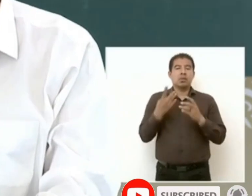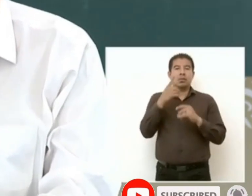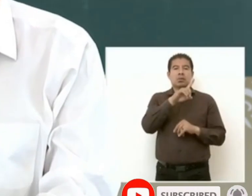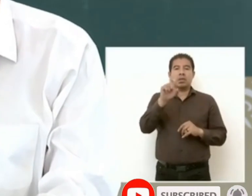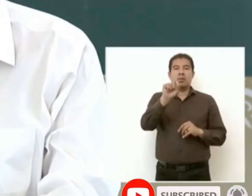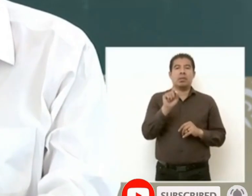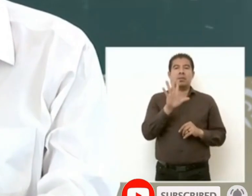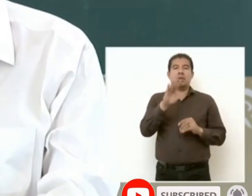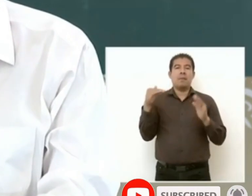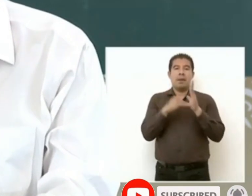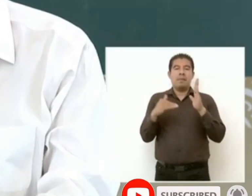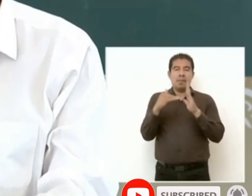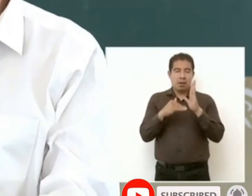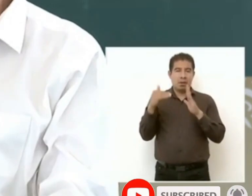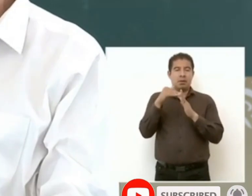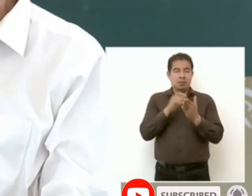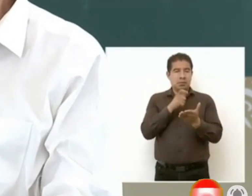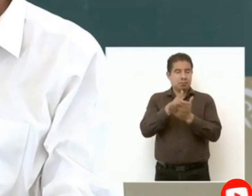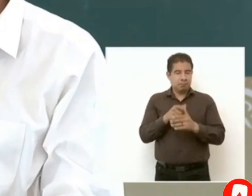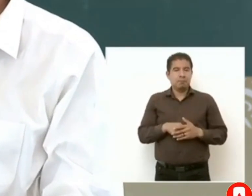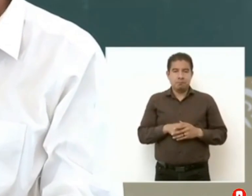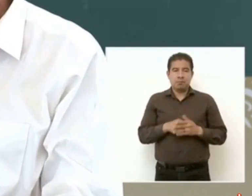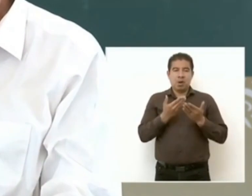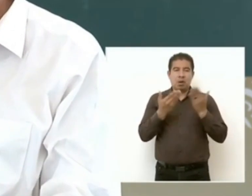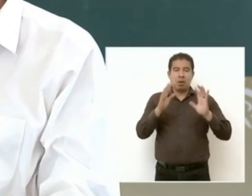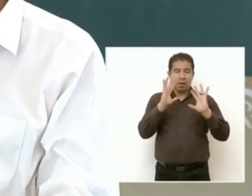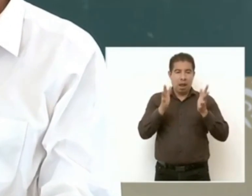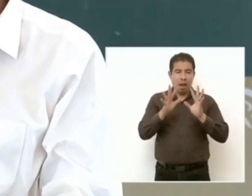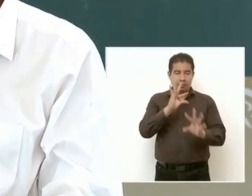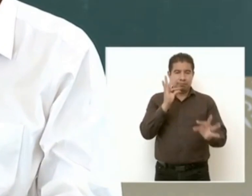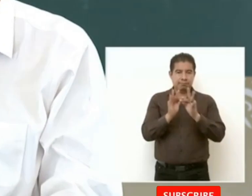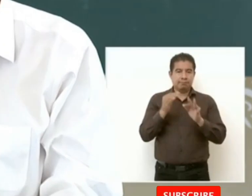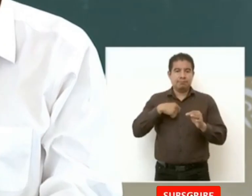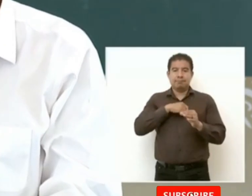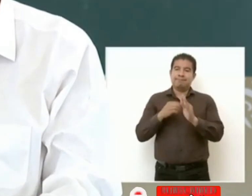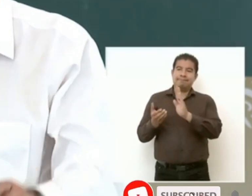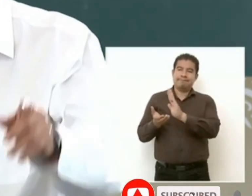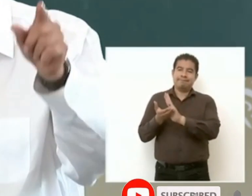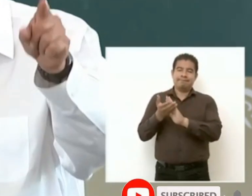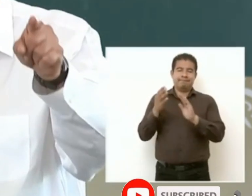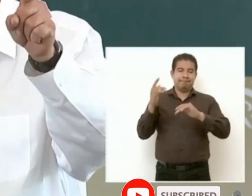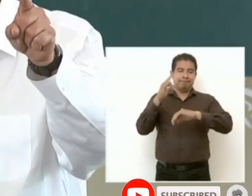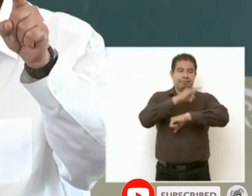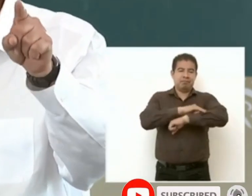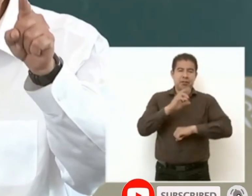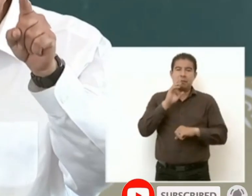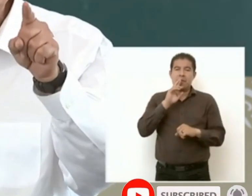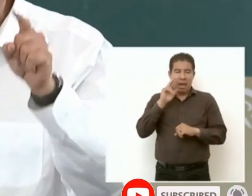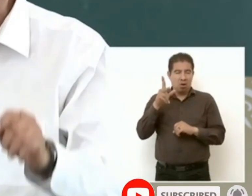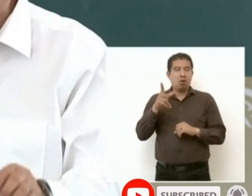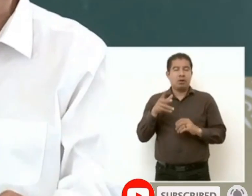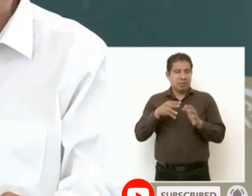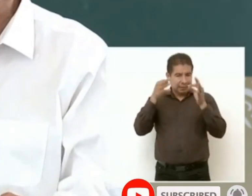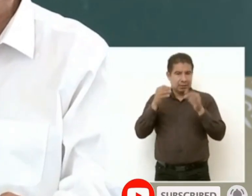125,000 millones de pesos. Y ya tenemos ese aeropuerto que es de los mejores del mundo por los